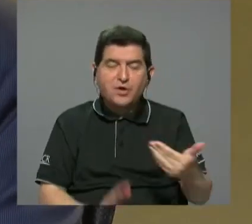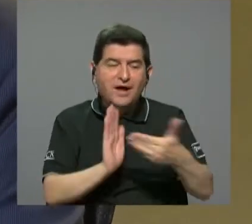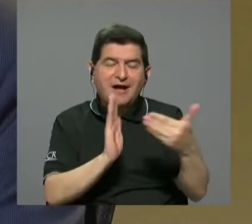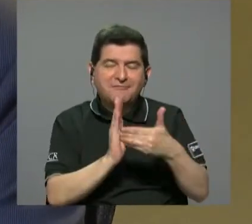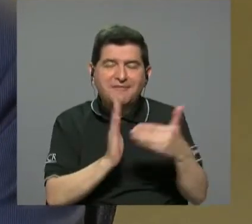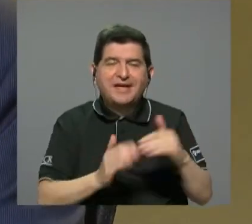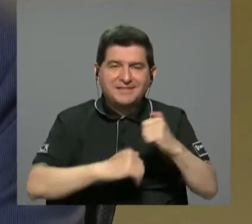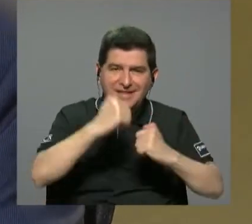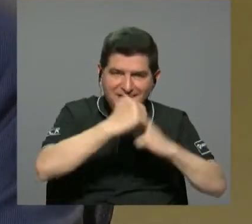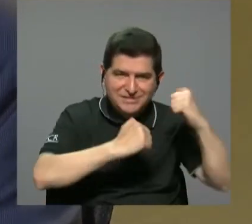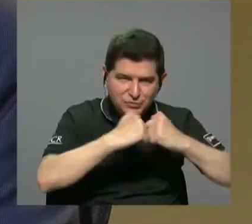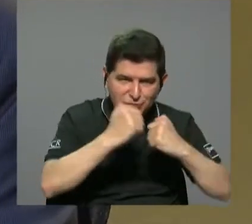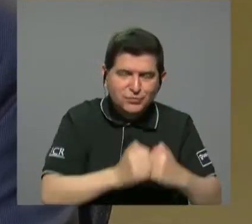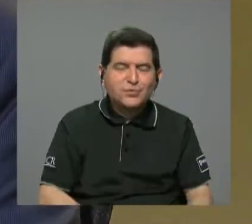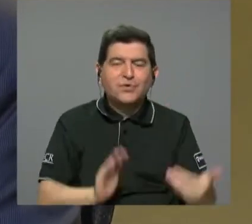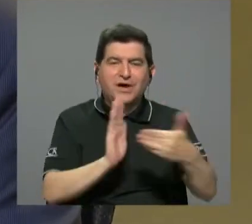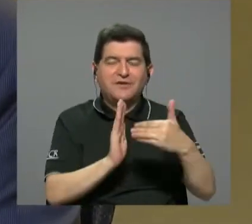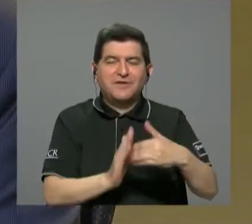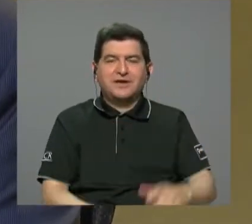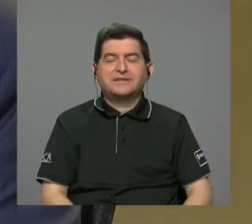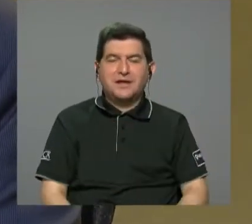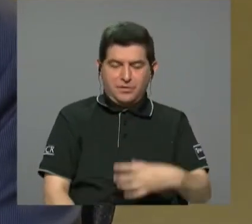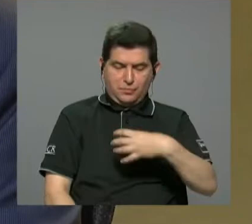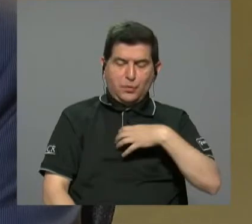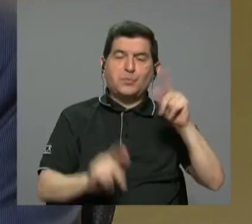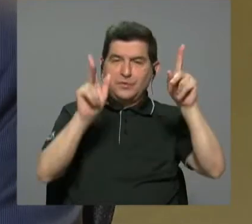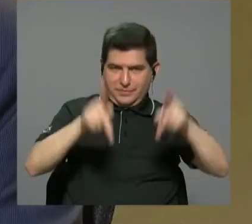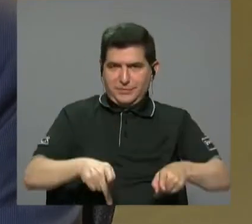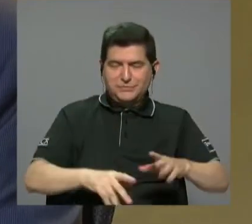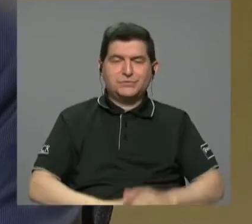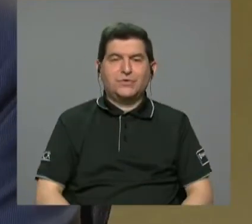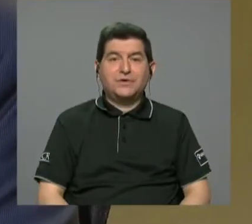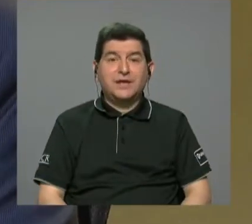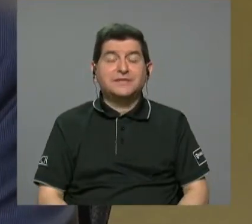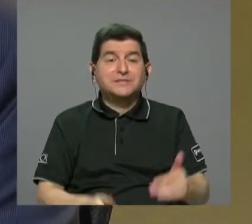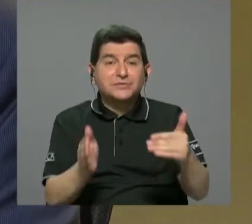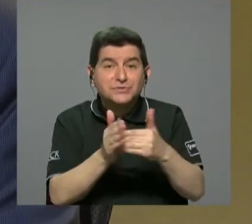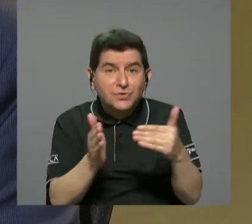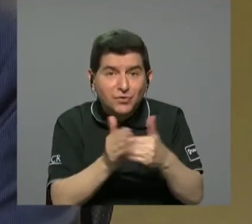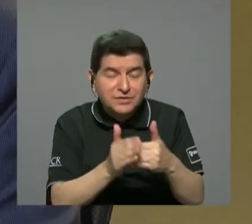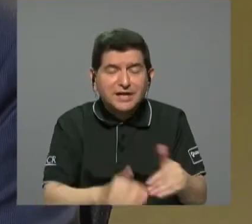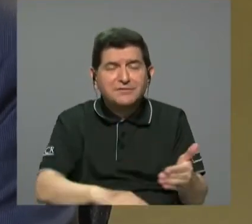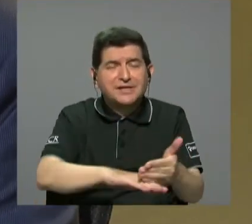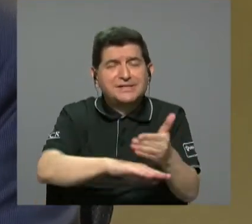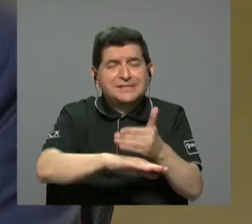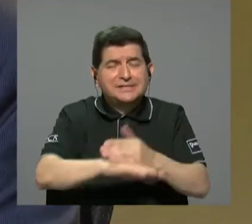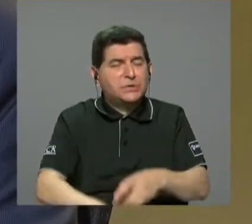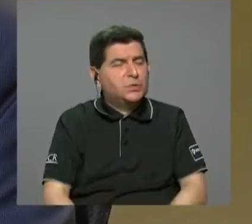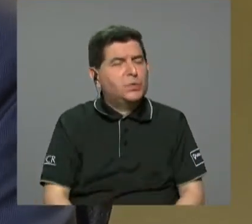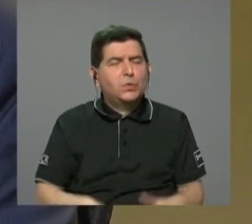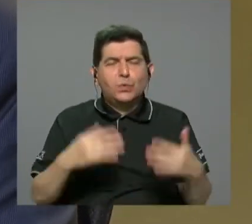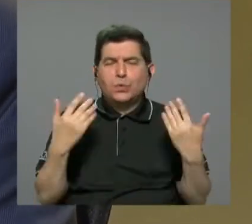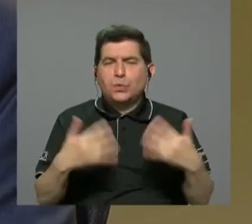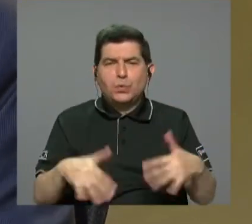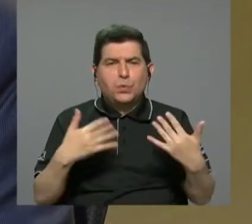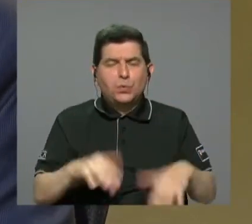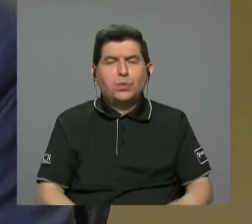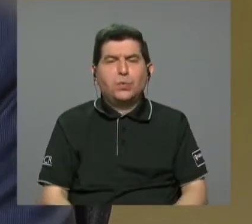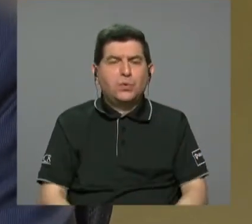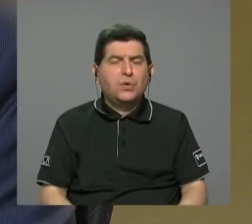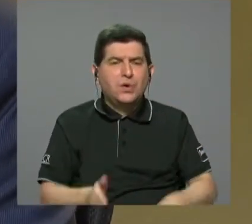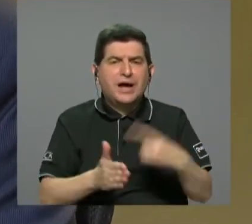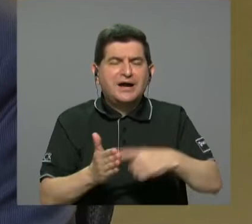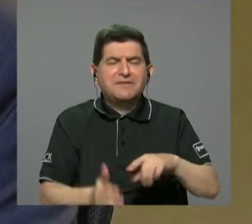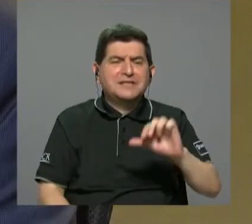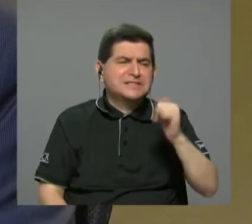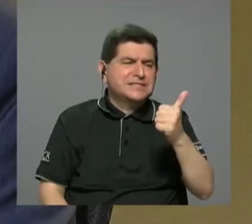infraestructura, genera deterioro en el patrimonio de las personas, que para recuperarse un golpe de estos pues les cuesta a veces décadas